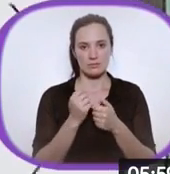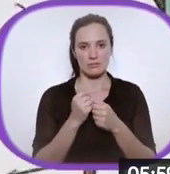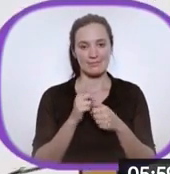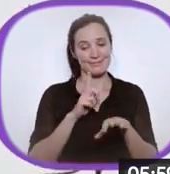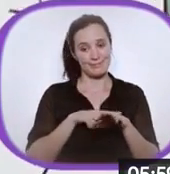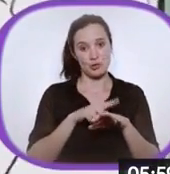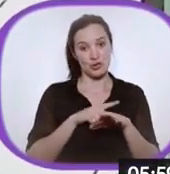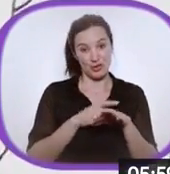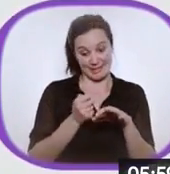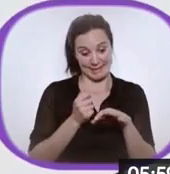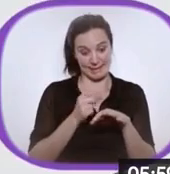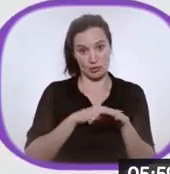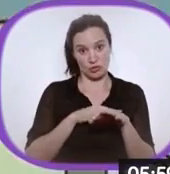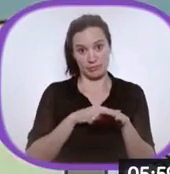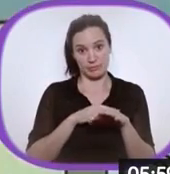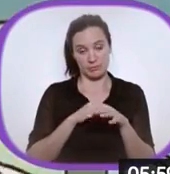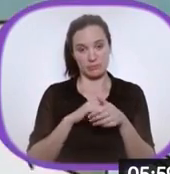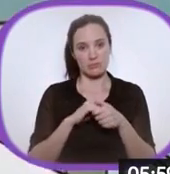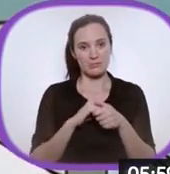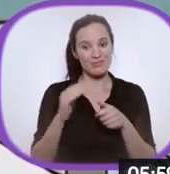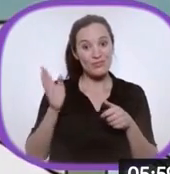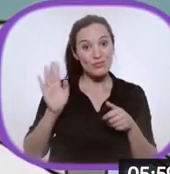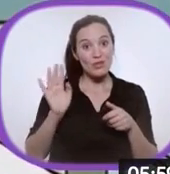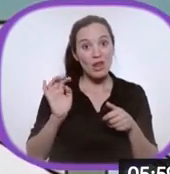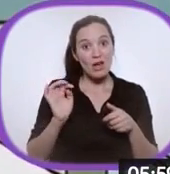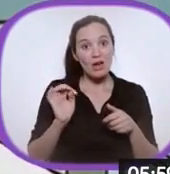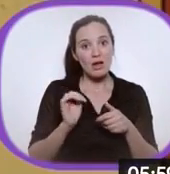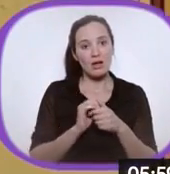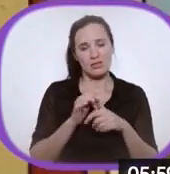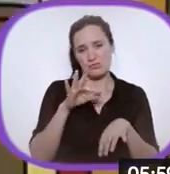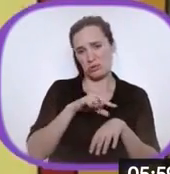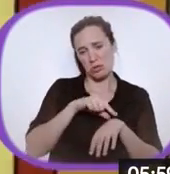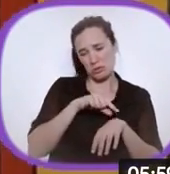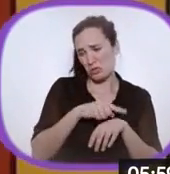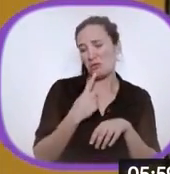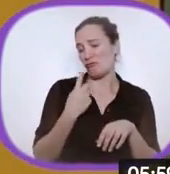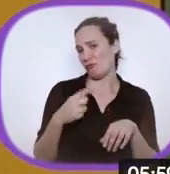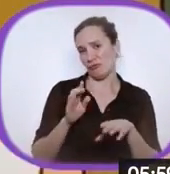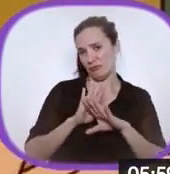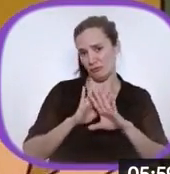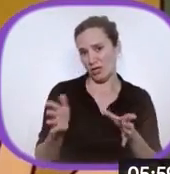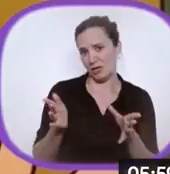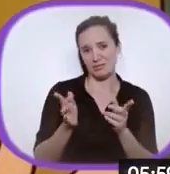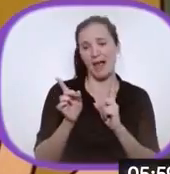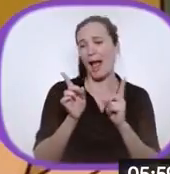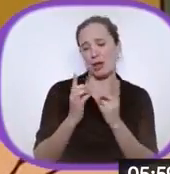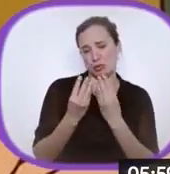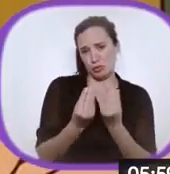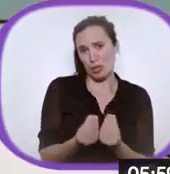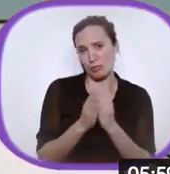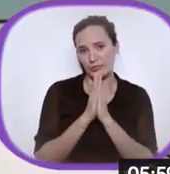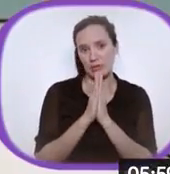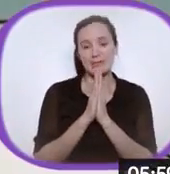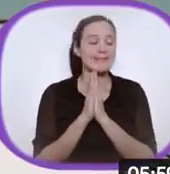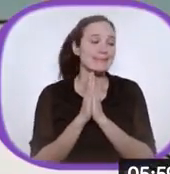Ya casi es la hora. Oh, hola, señora Clarkson. Doctor, es horrible. No hay nada que puedan